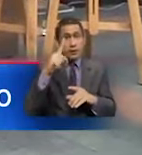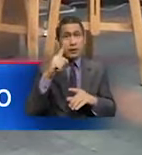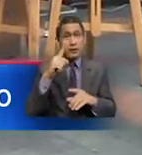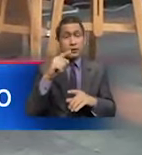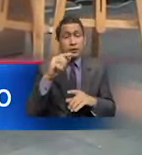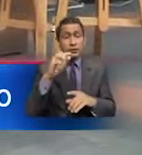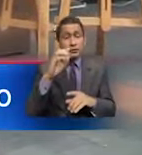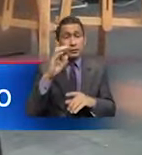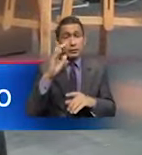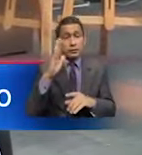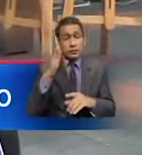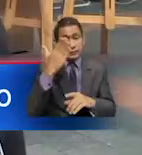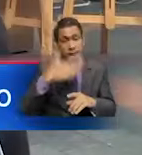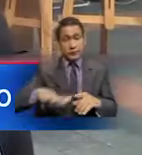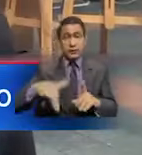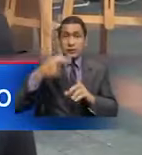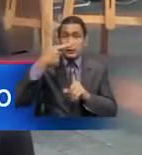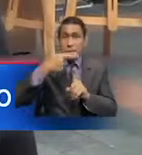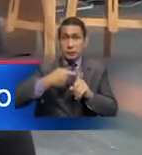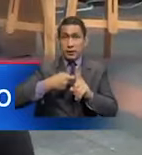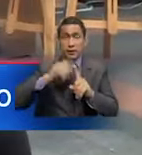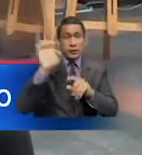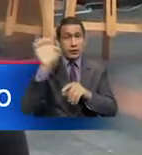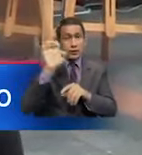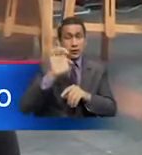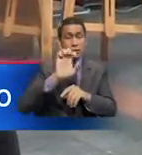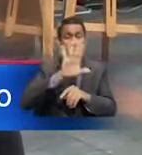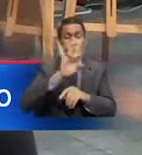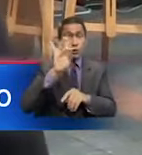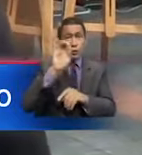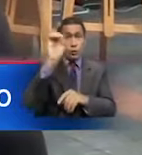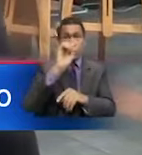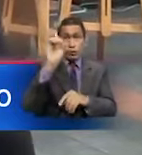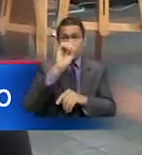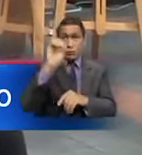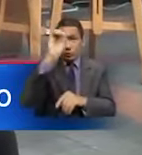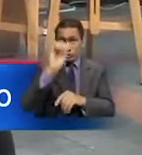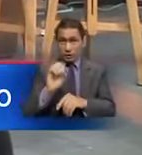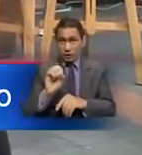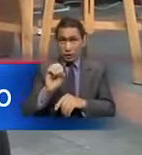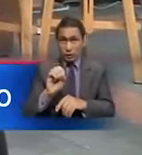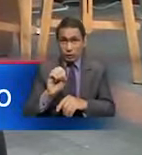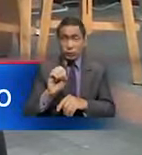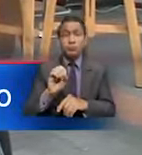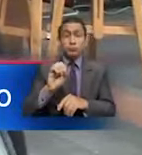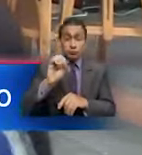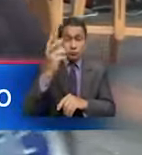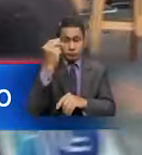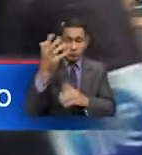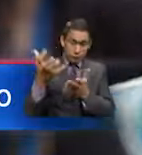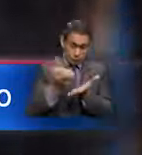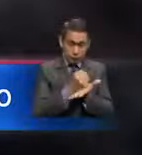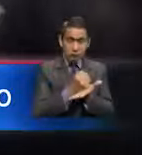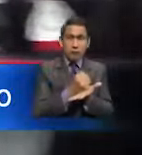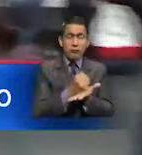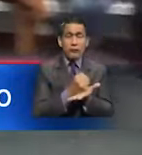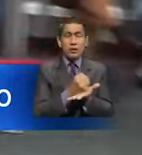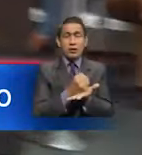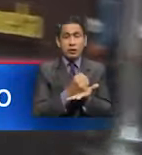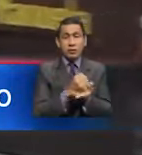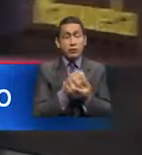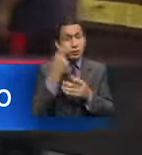de enero, pues hemos cumplido con el 48% de la meta de recaudación para este año que está establecido